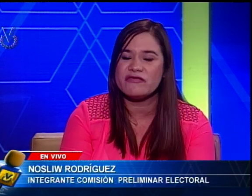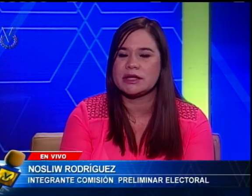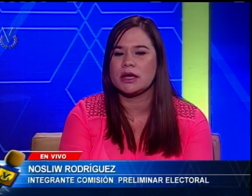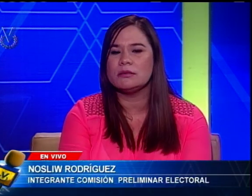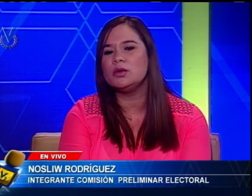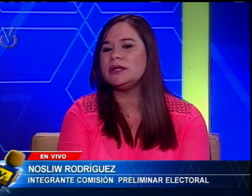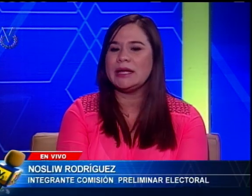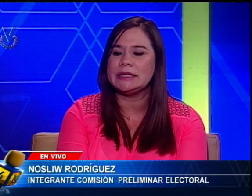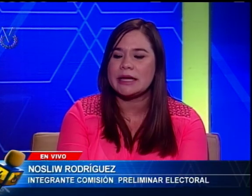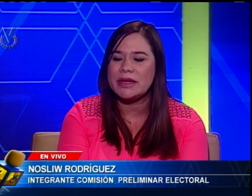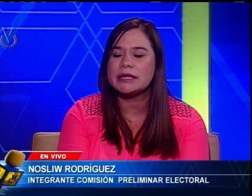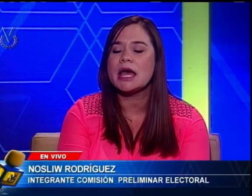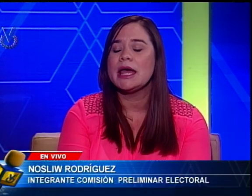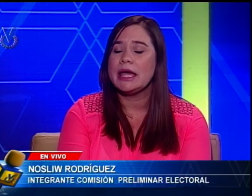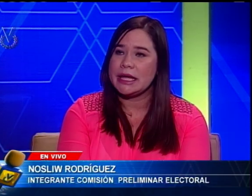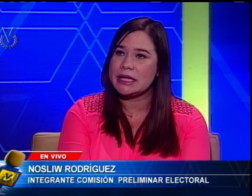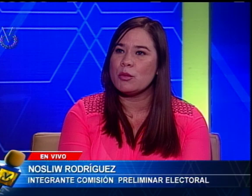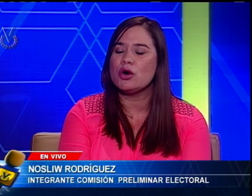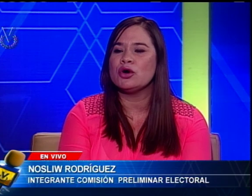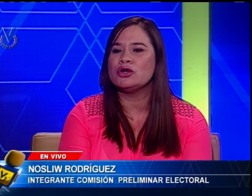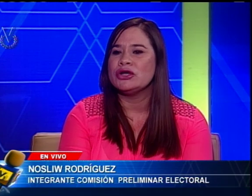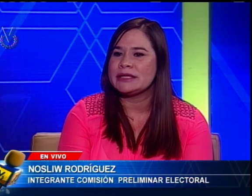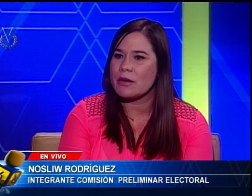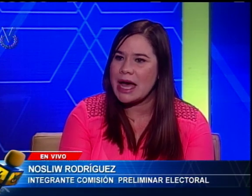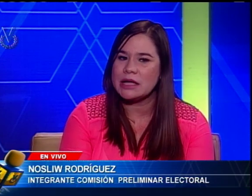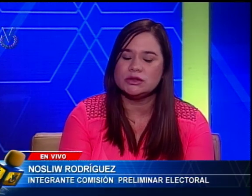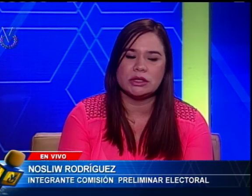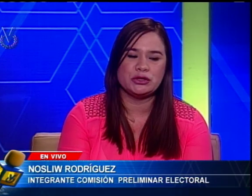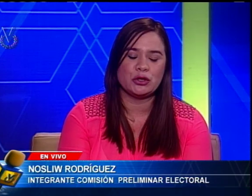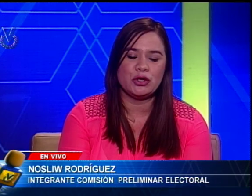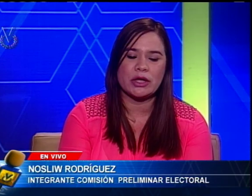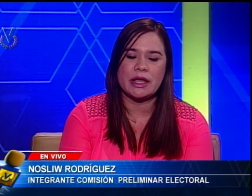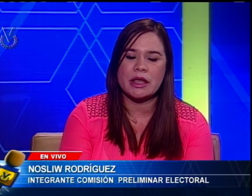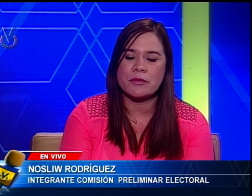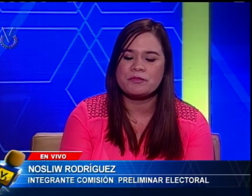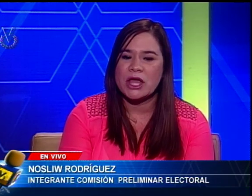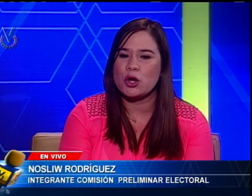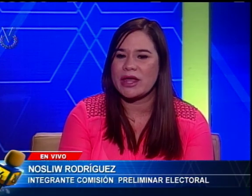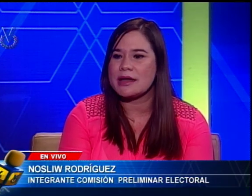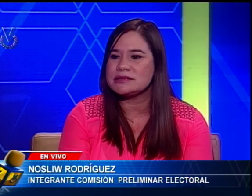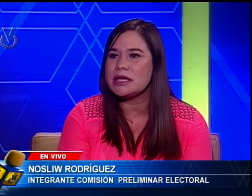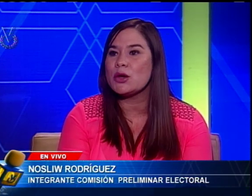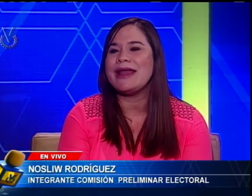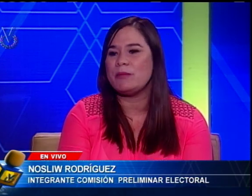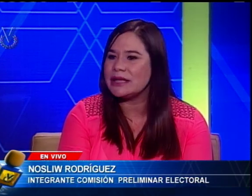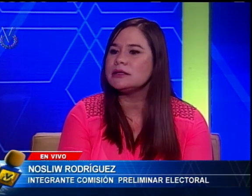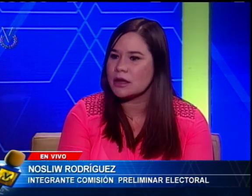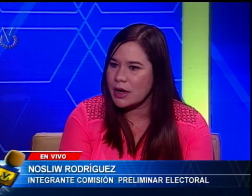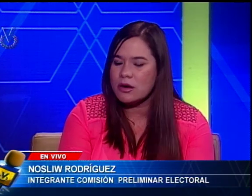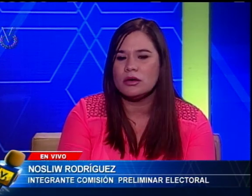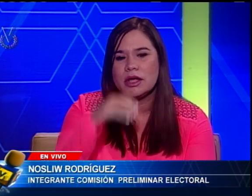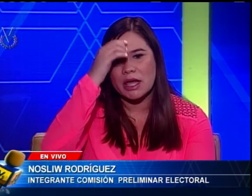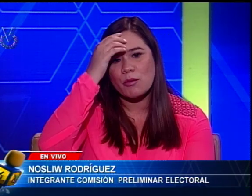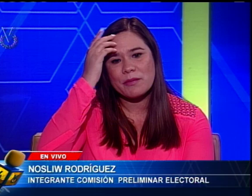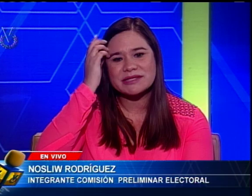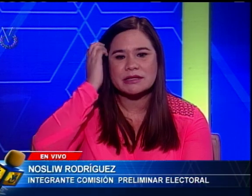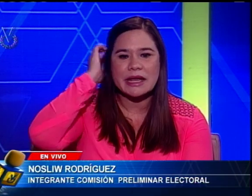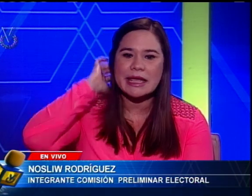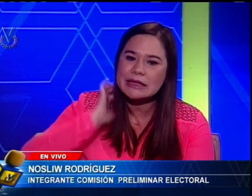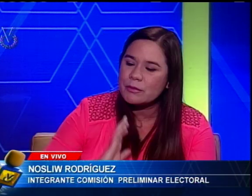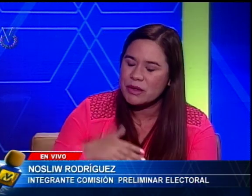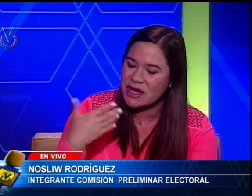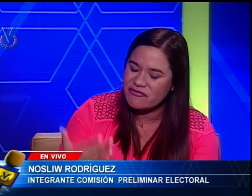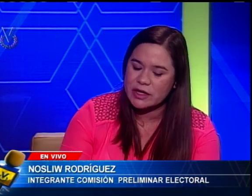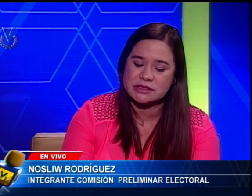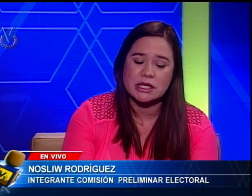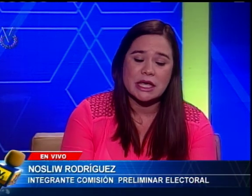he manifestado en múltiples entrevistas, estamos trabajando en todo lo que ha sido el plan de trabajo que vamos a presentar